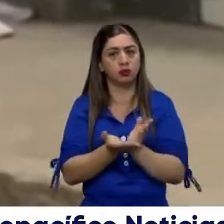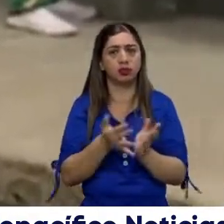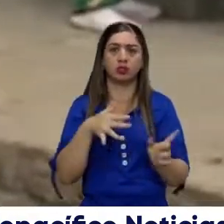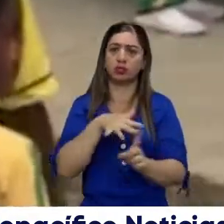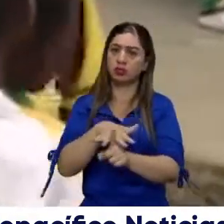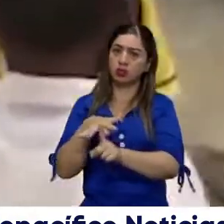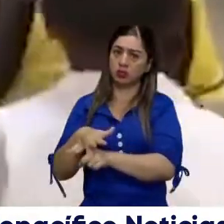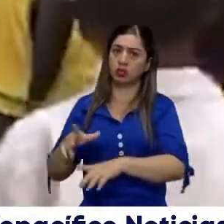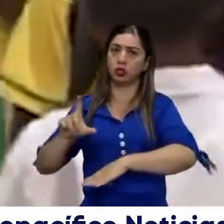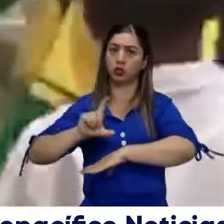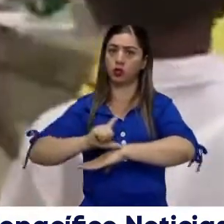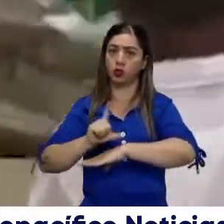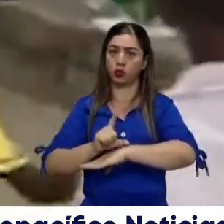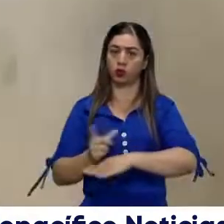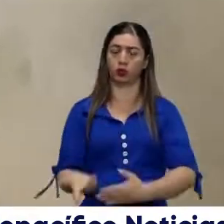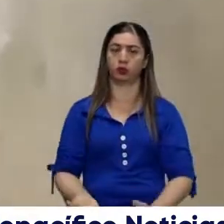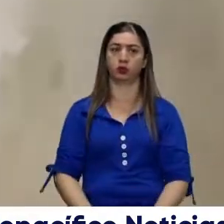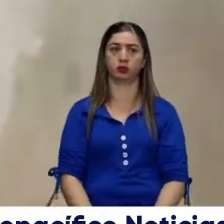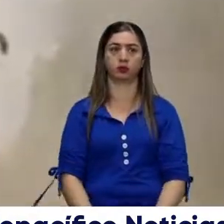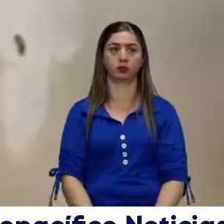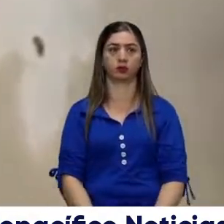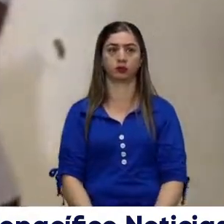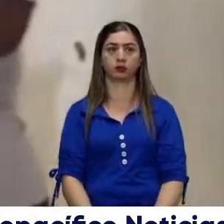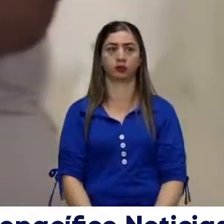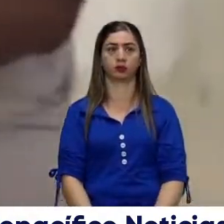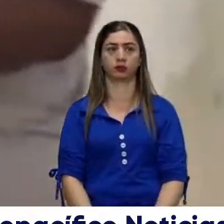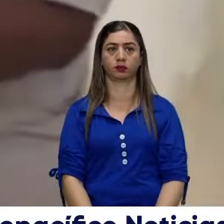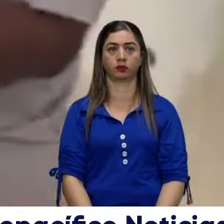sucediendo en esta institución educativa.